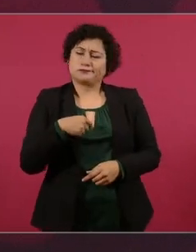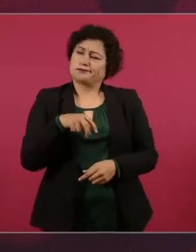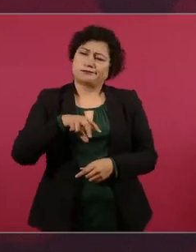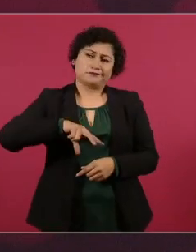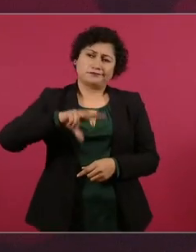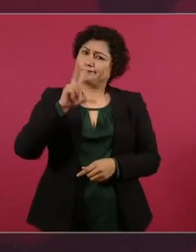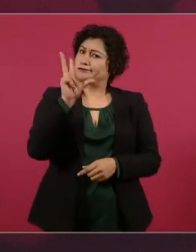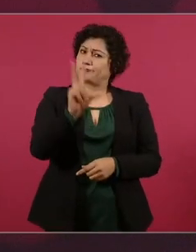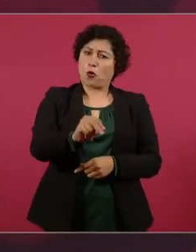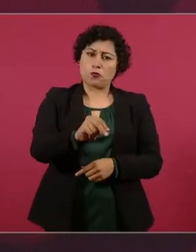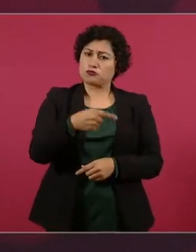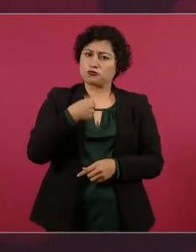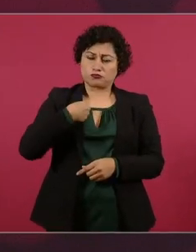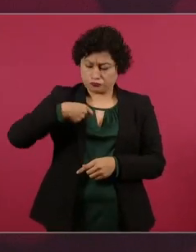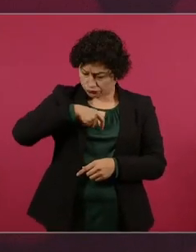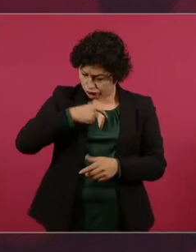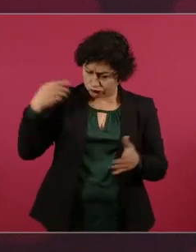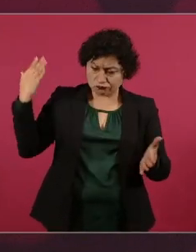se resolvió.